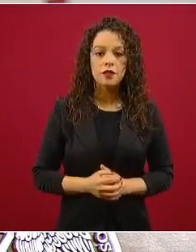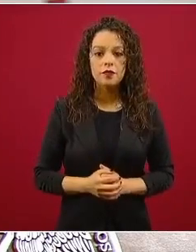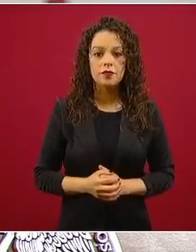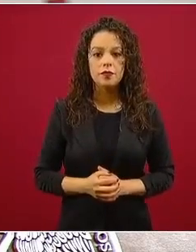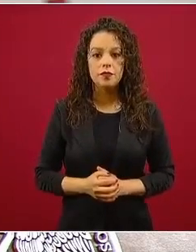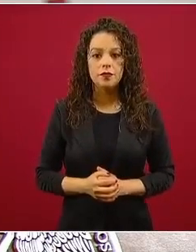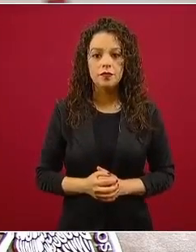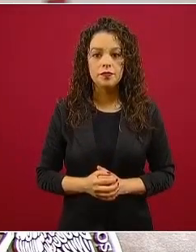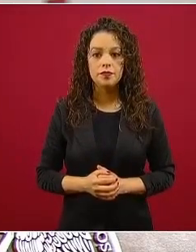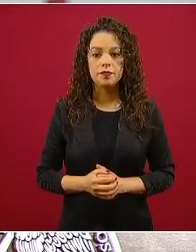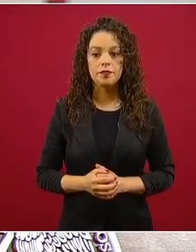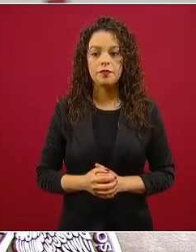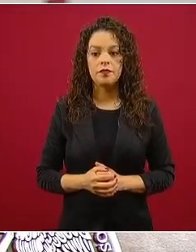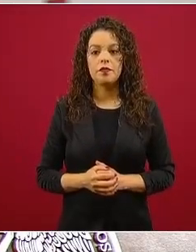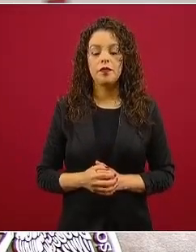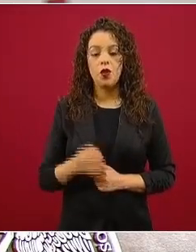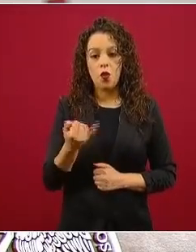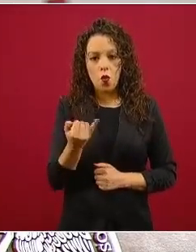el mes de junio,